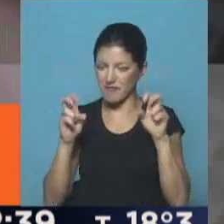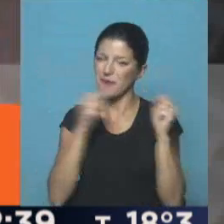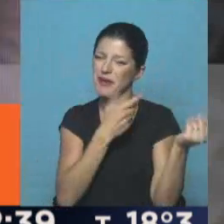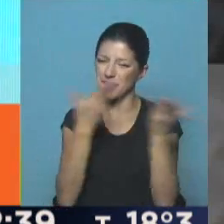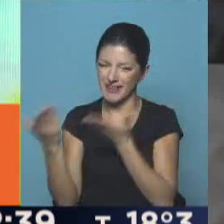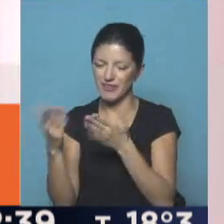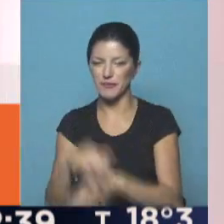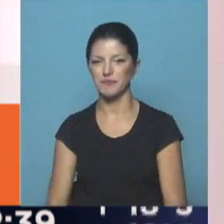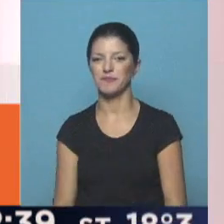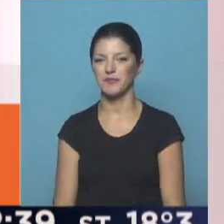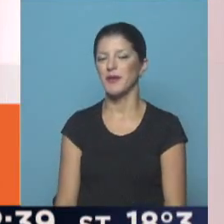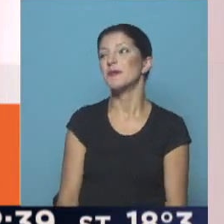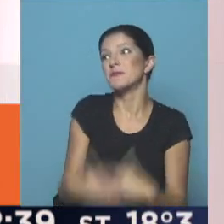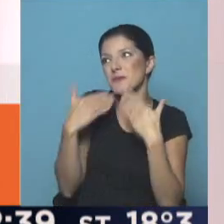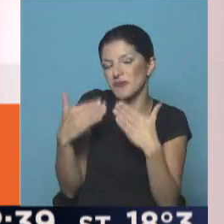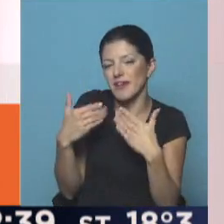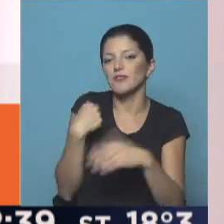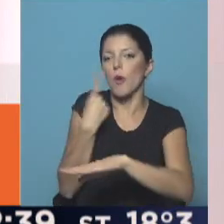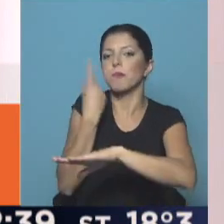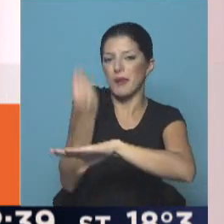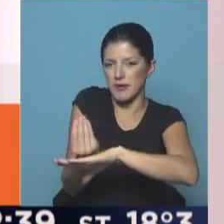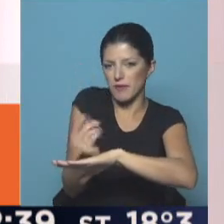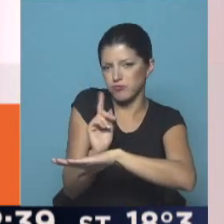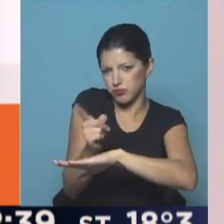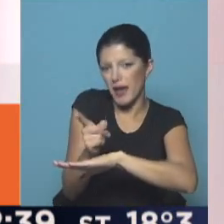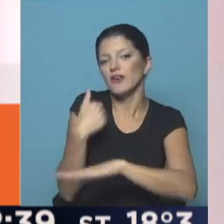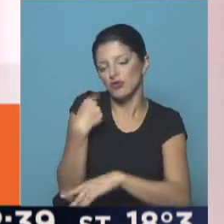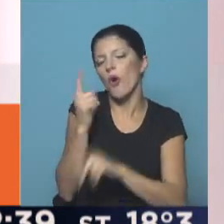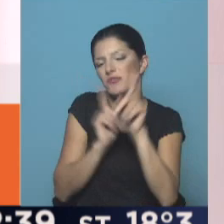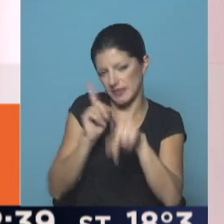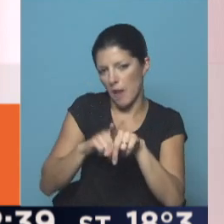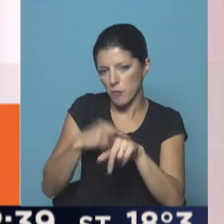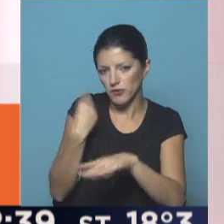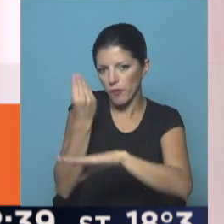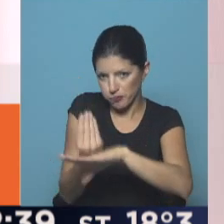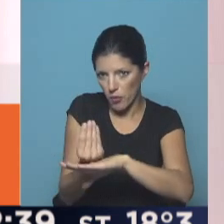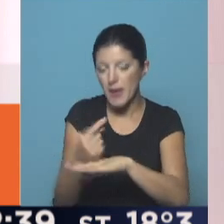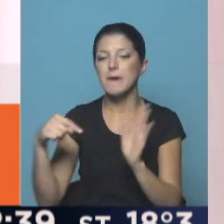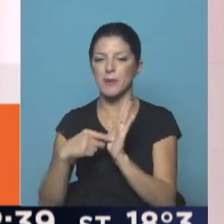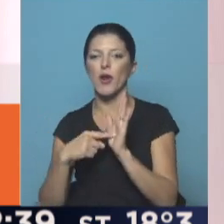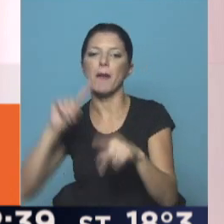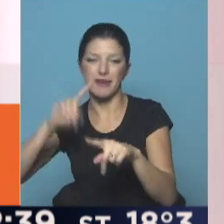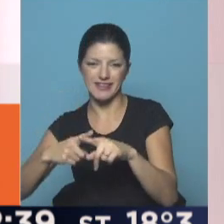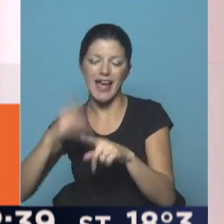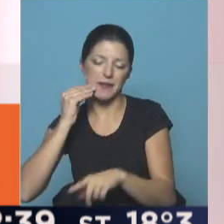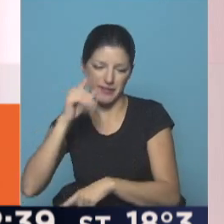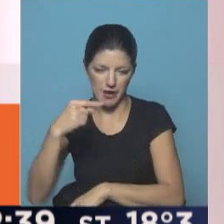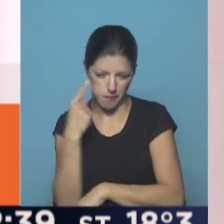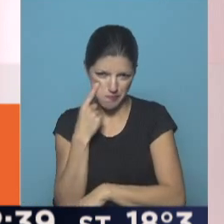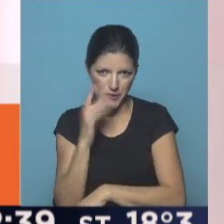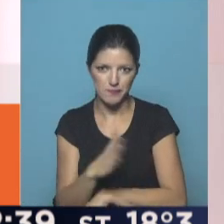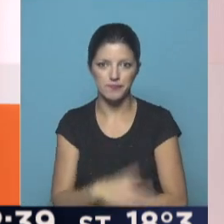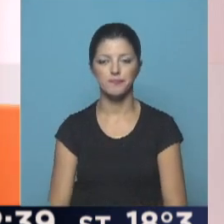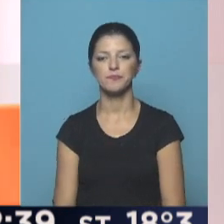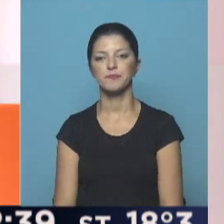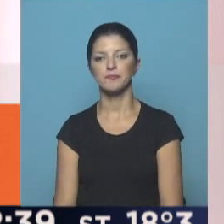Bienvenido, Mariano. Muchas gracias. No he vivido demasiado tiempo, he estado un tiempo, pero sí, la política británica es mi métier, digamos. ¿Choque de trenes?